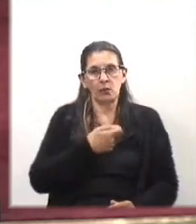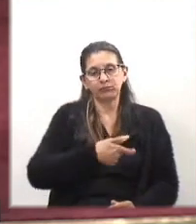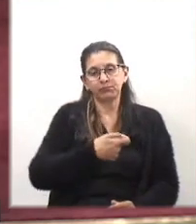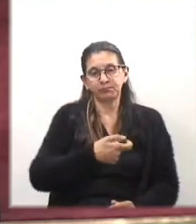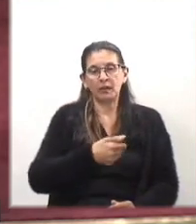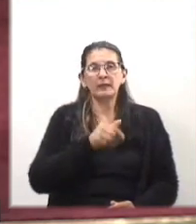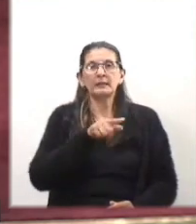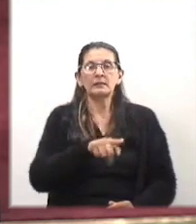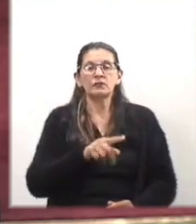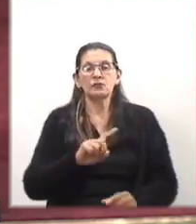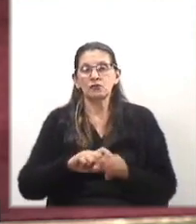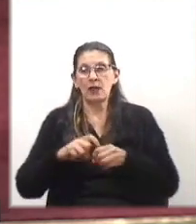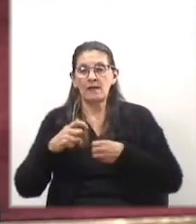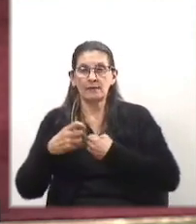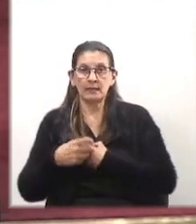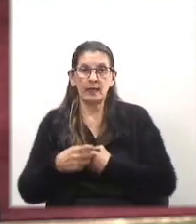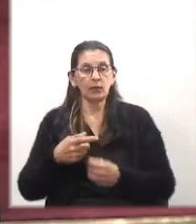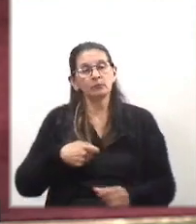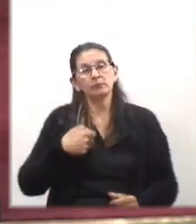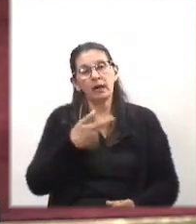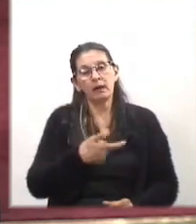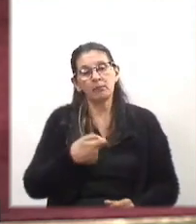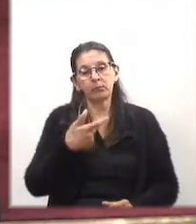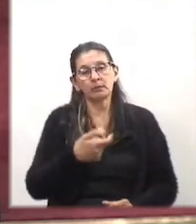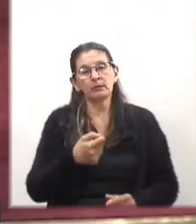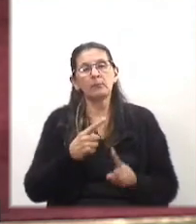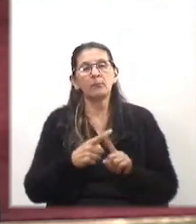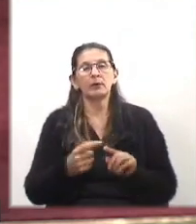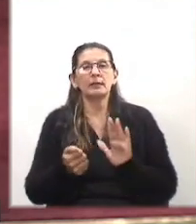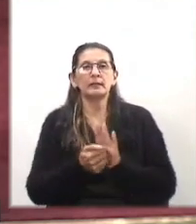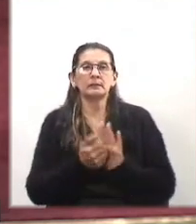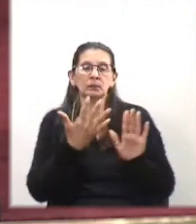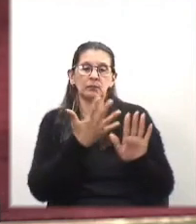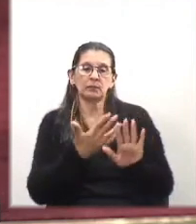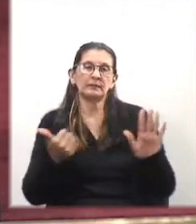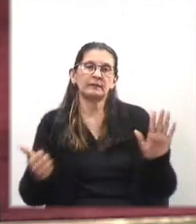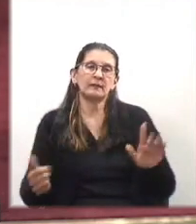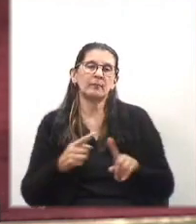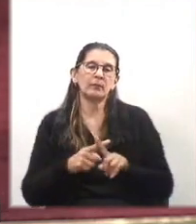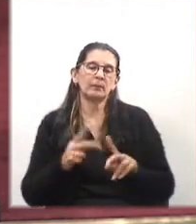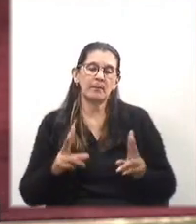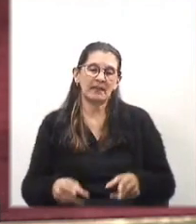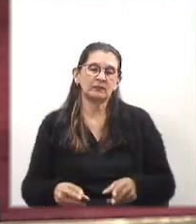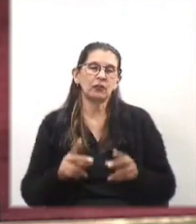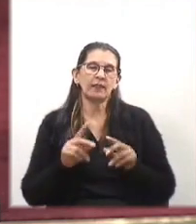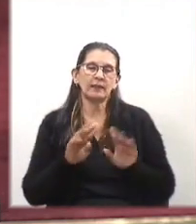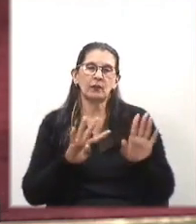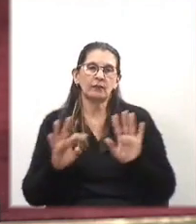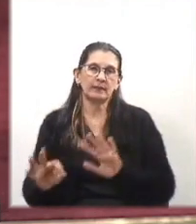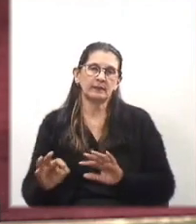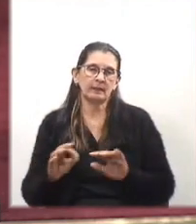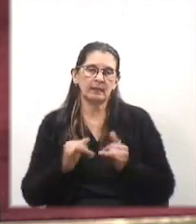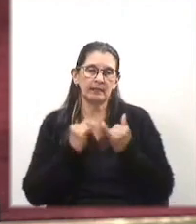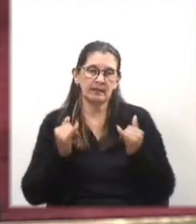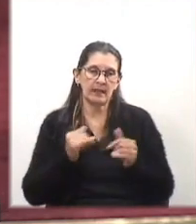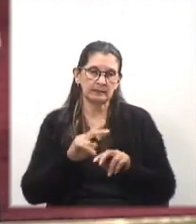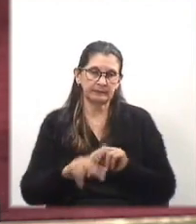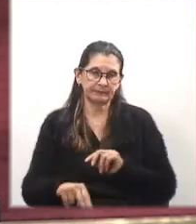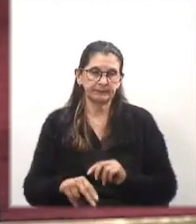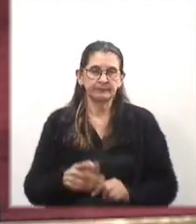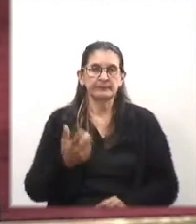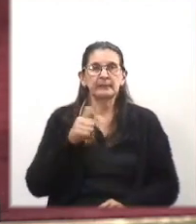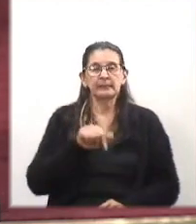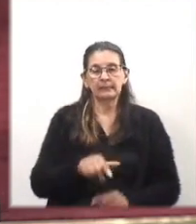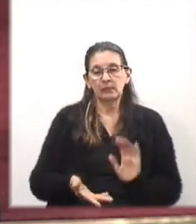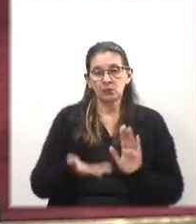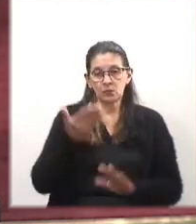la opción a los afiliados de aportar por el artículo 56 en un plazo de 90 días. Esta suba